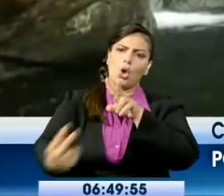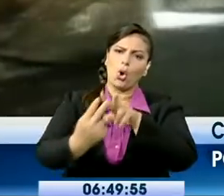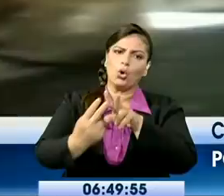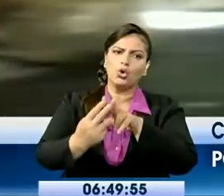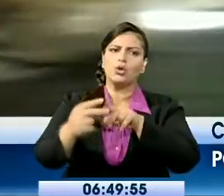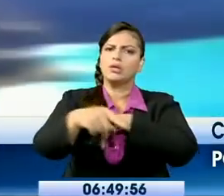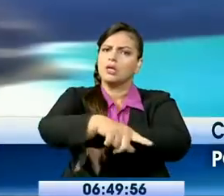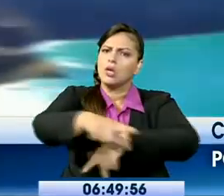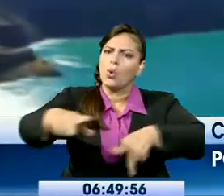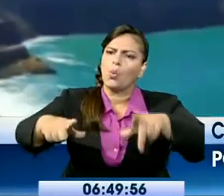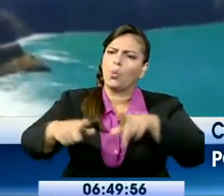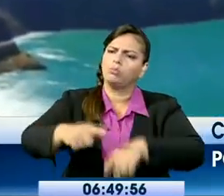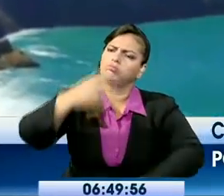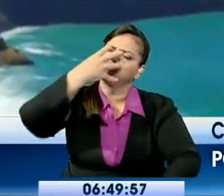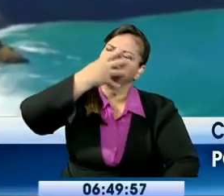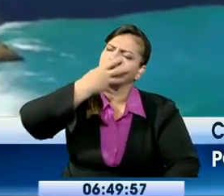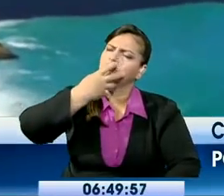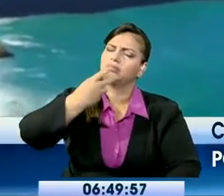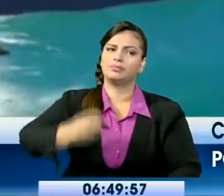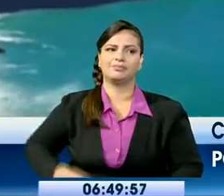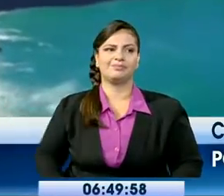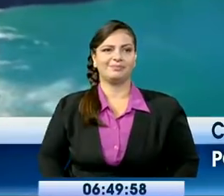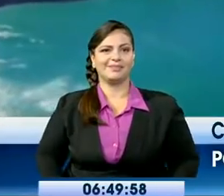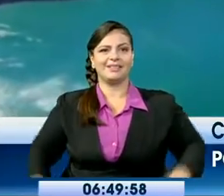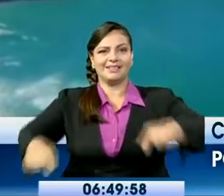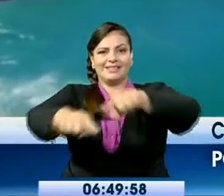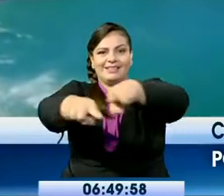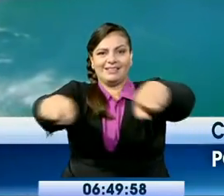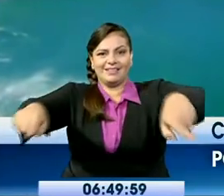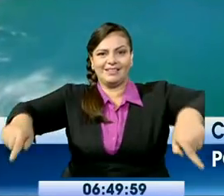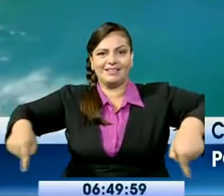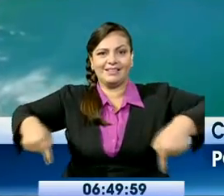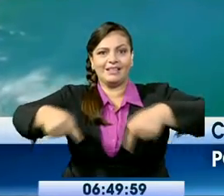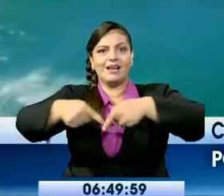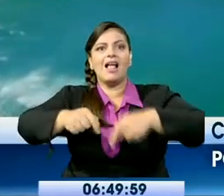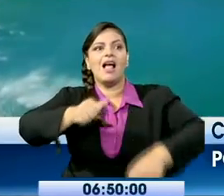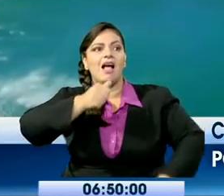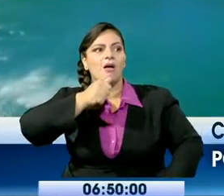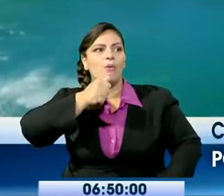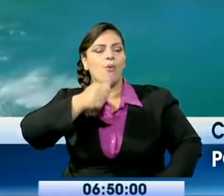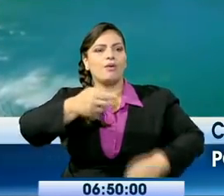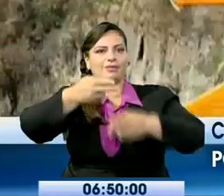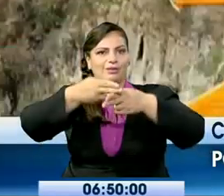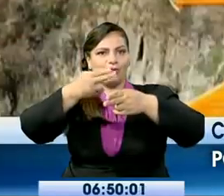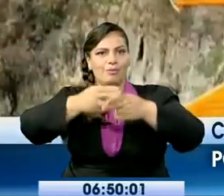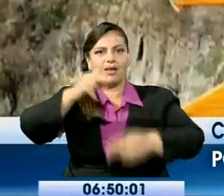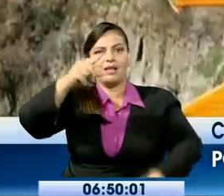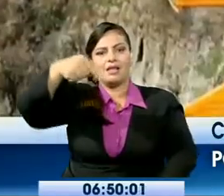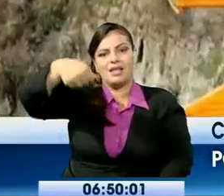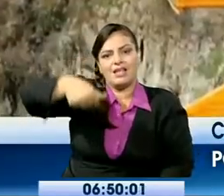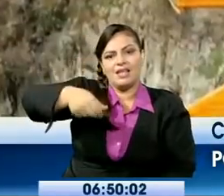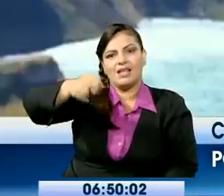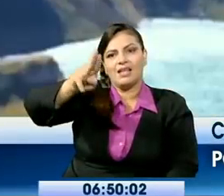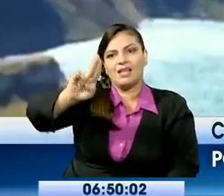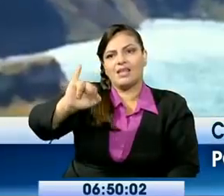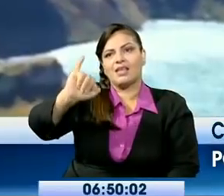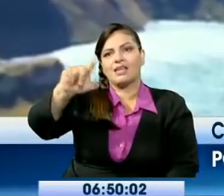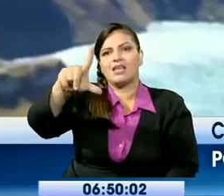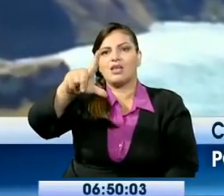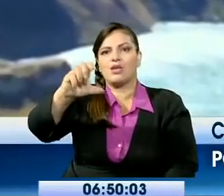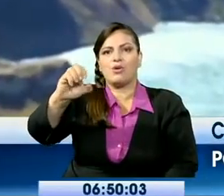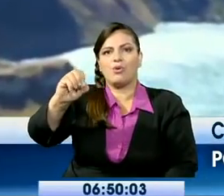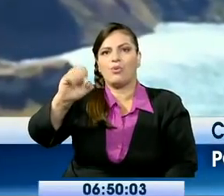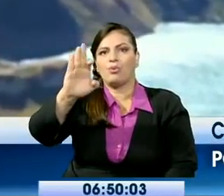nos visite. La laguna de Quilotoa también invita al turismo, pues pocos centímetros separan a la gigante laguna de